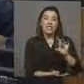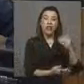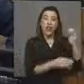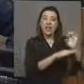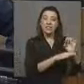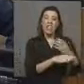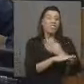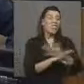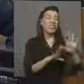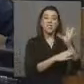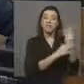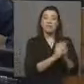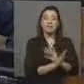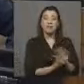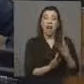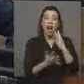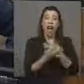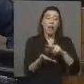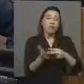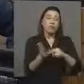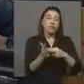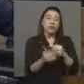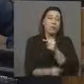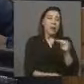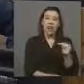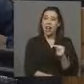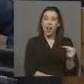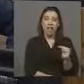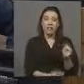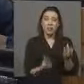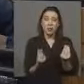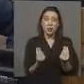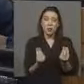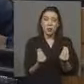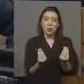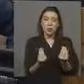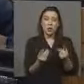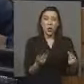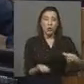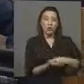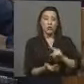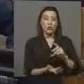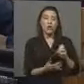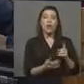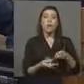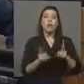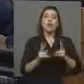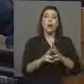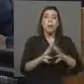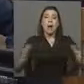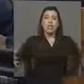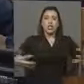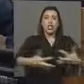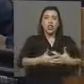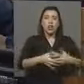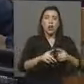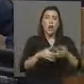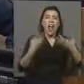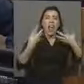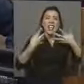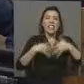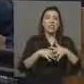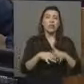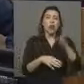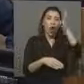obsoleto y generó una serie de externalidades negativas. Por un lado, otros subsidios permitieron la alta concentración con una fuerte integración vertical y